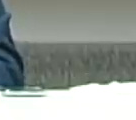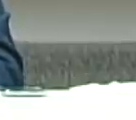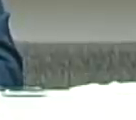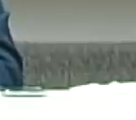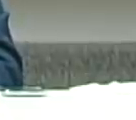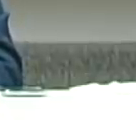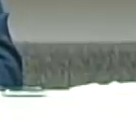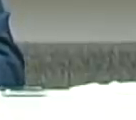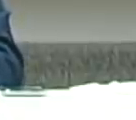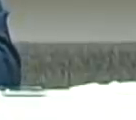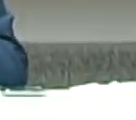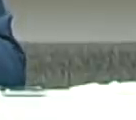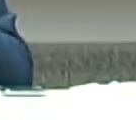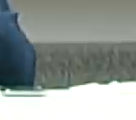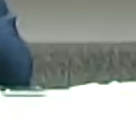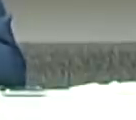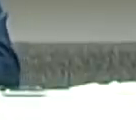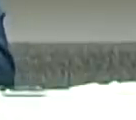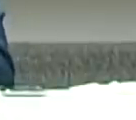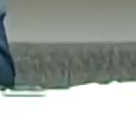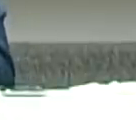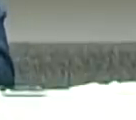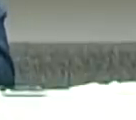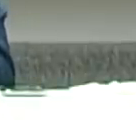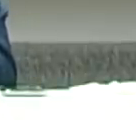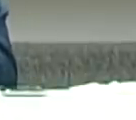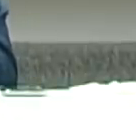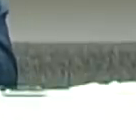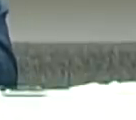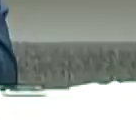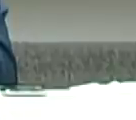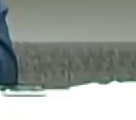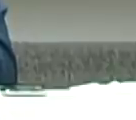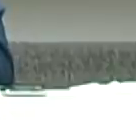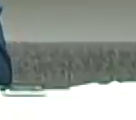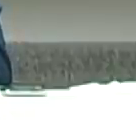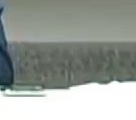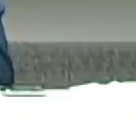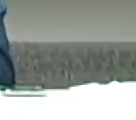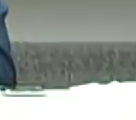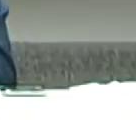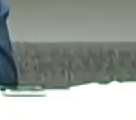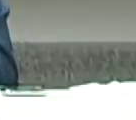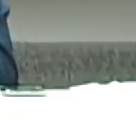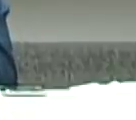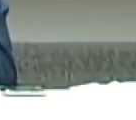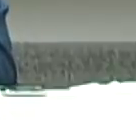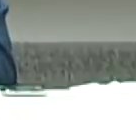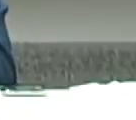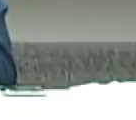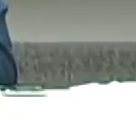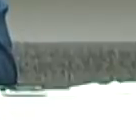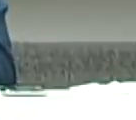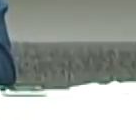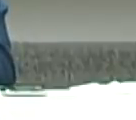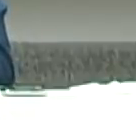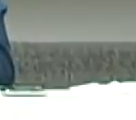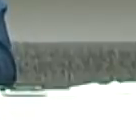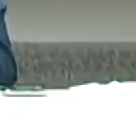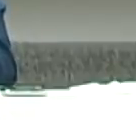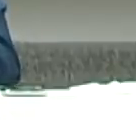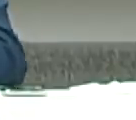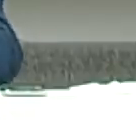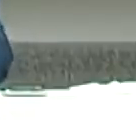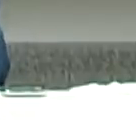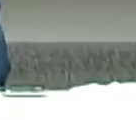julio, para manchar las celebraciones del Bicentenario, la gran jugada que tenía era lanzar